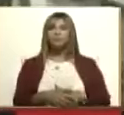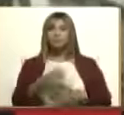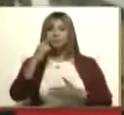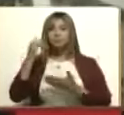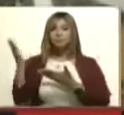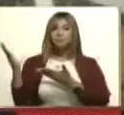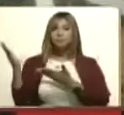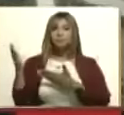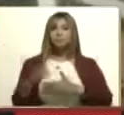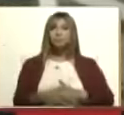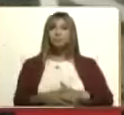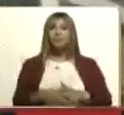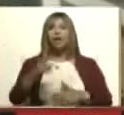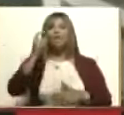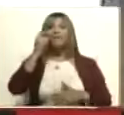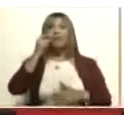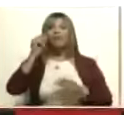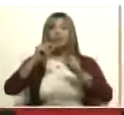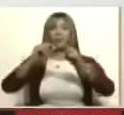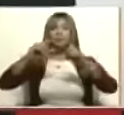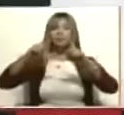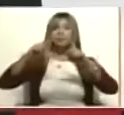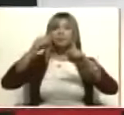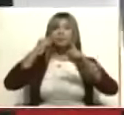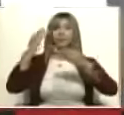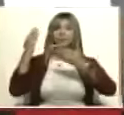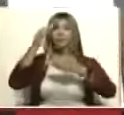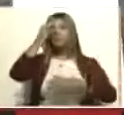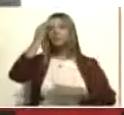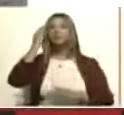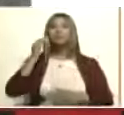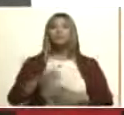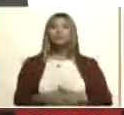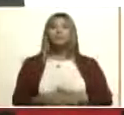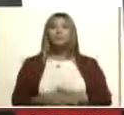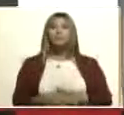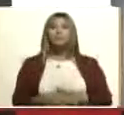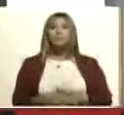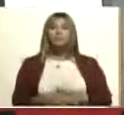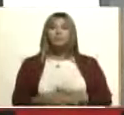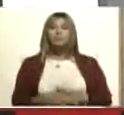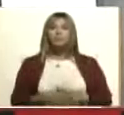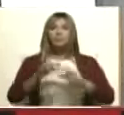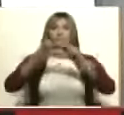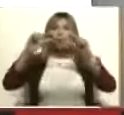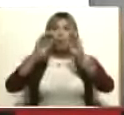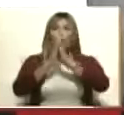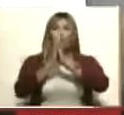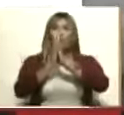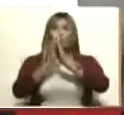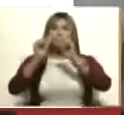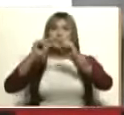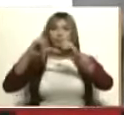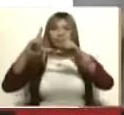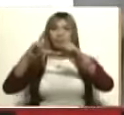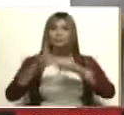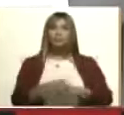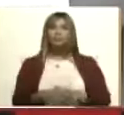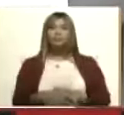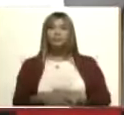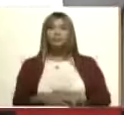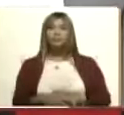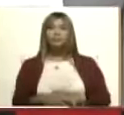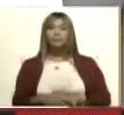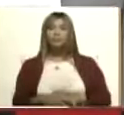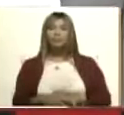se puede ver incluso la fecha. Donde... Ahí está. Ajá, fíjate allá arriba, por favor, si me permite. 20 de marzo de 2015.